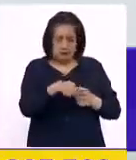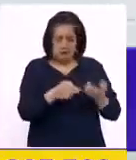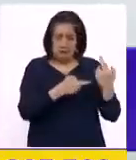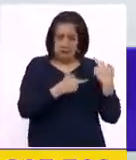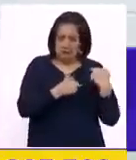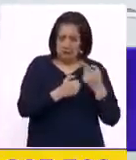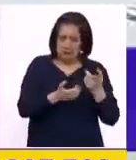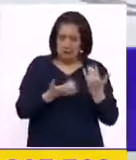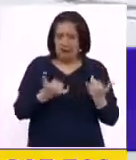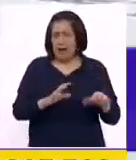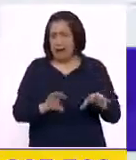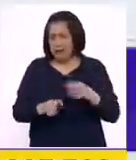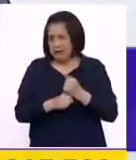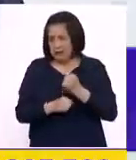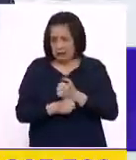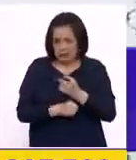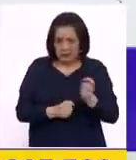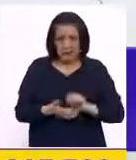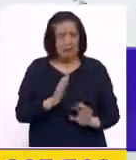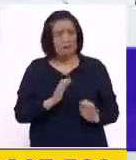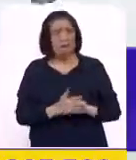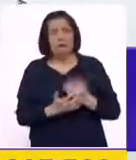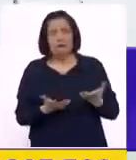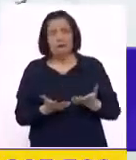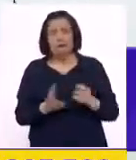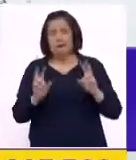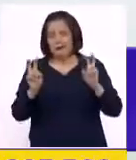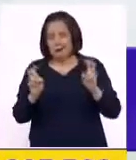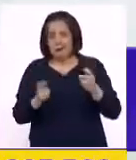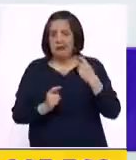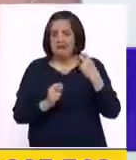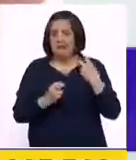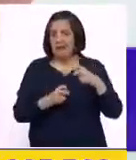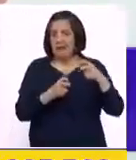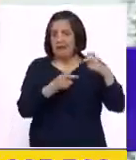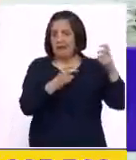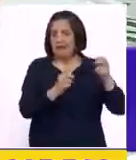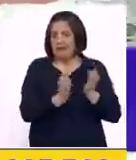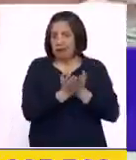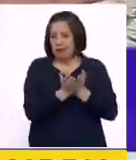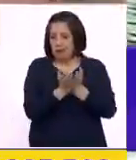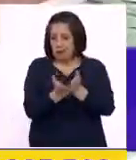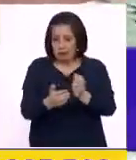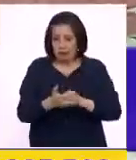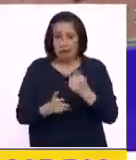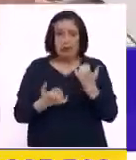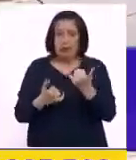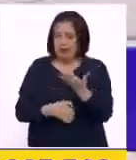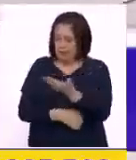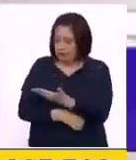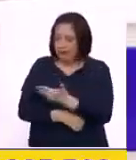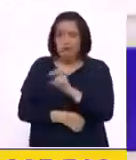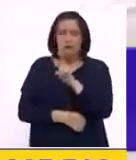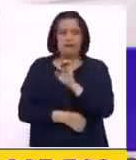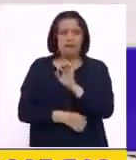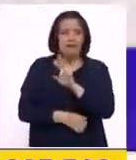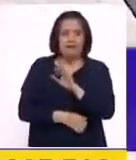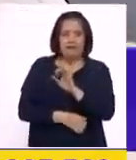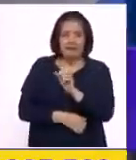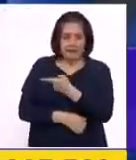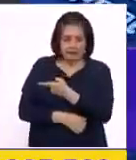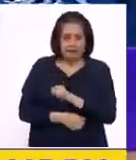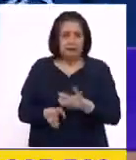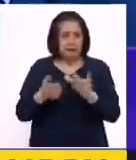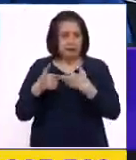que se dedican a este negocio, el rubro de paseo en yate. Y justamente acá tenemos a Valeria Salinas, una de